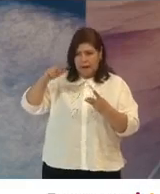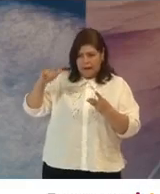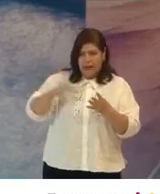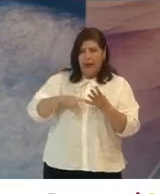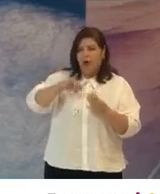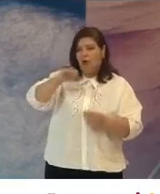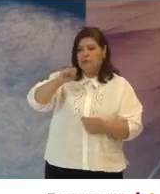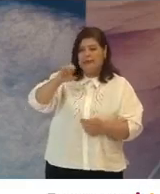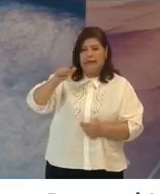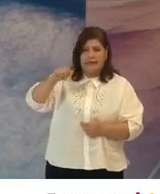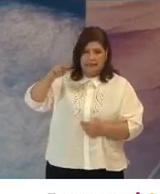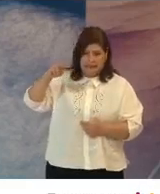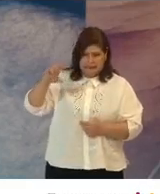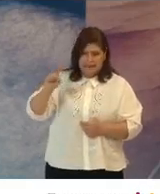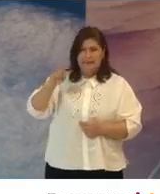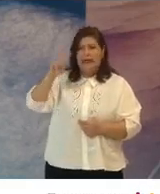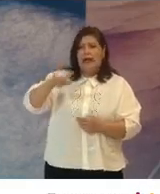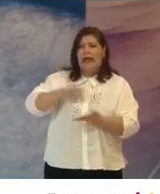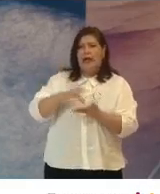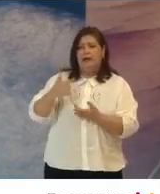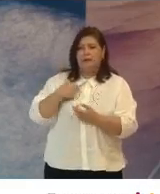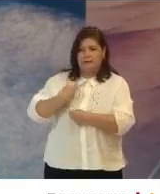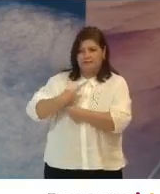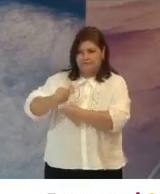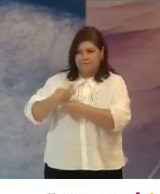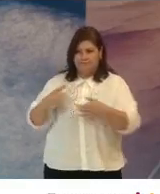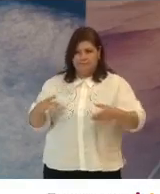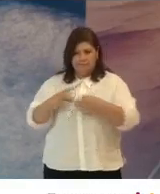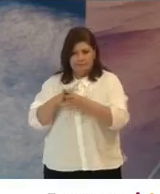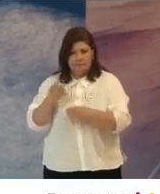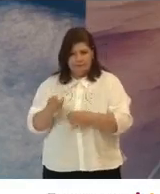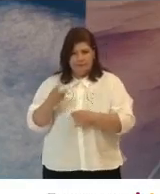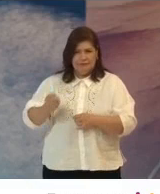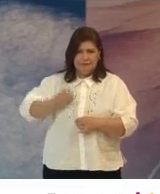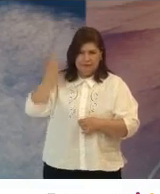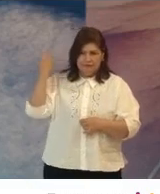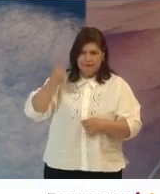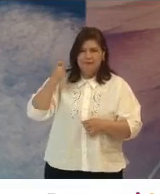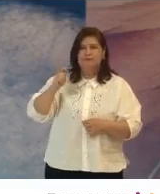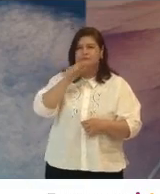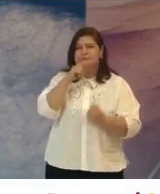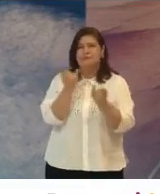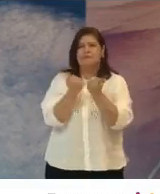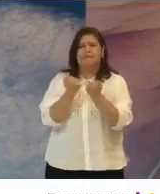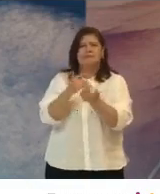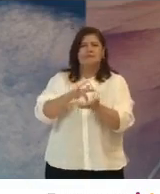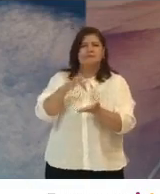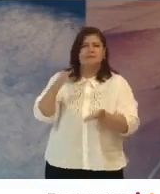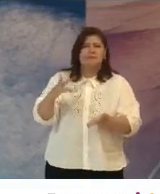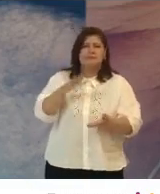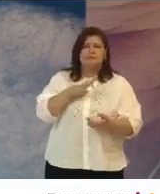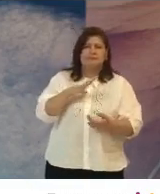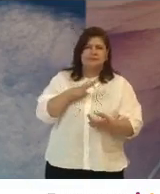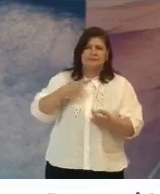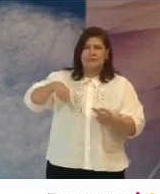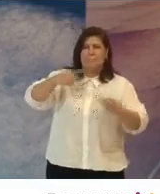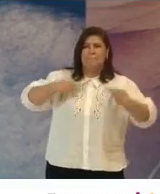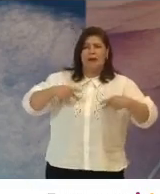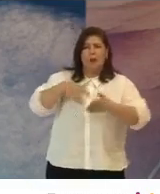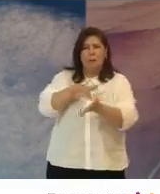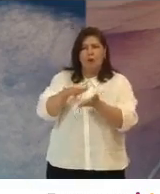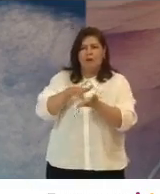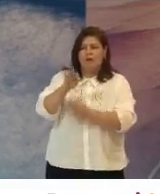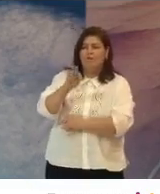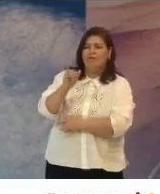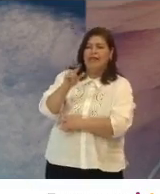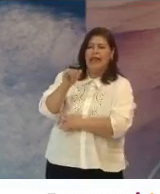A José Andrés, gracias por hacerme parte de este encuentro. También agradecer a quienes nos anteceden en la filantropía, que nos han ido